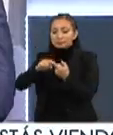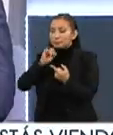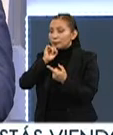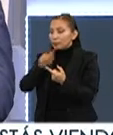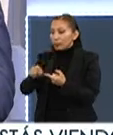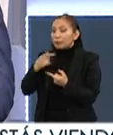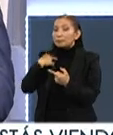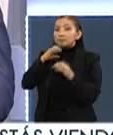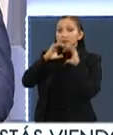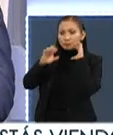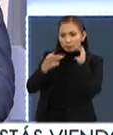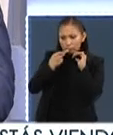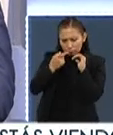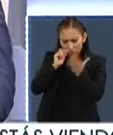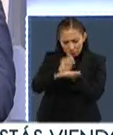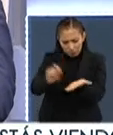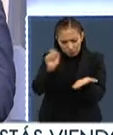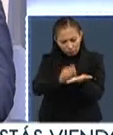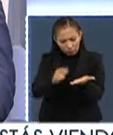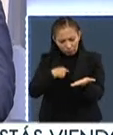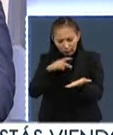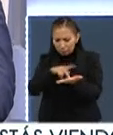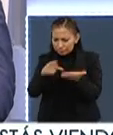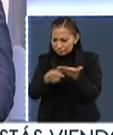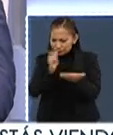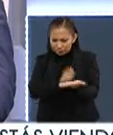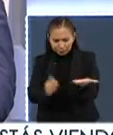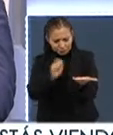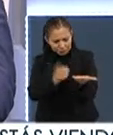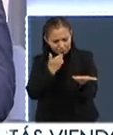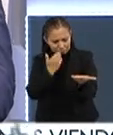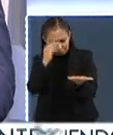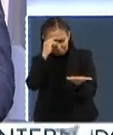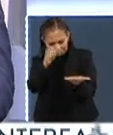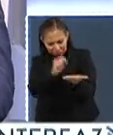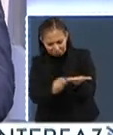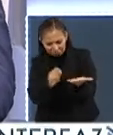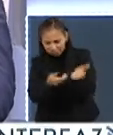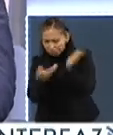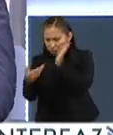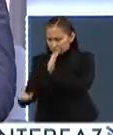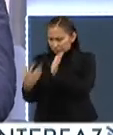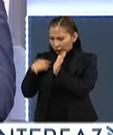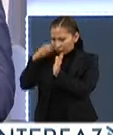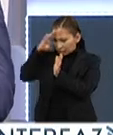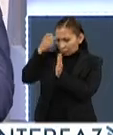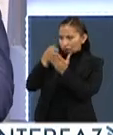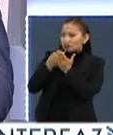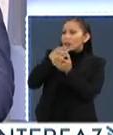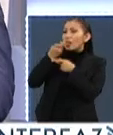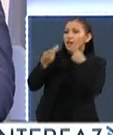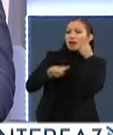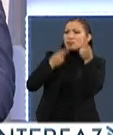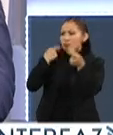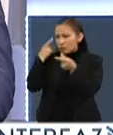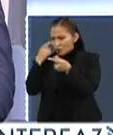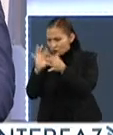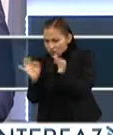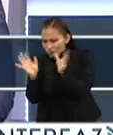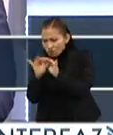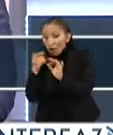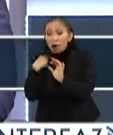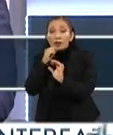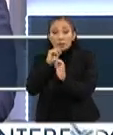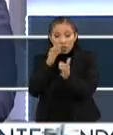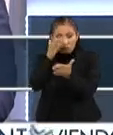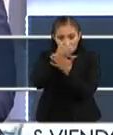Habilidades como la comunicación oral y escrita se les serán desarrollados. Como decía ya, el pensamiento crítico, la tendencia hacia la